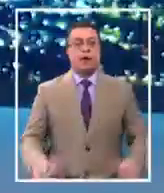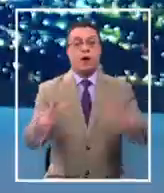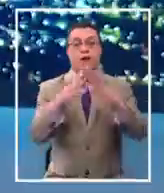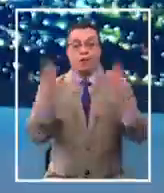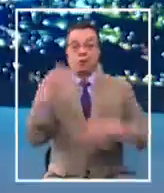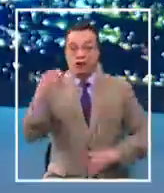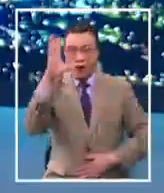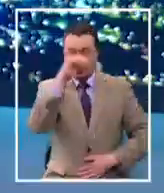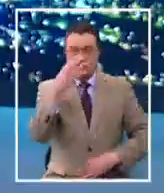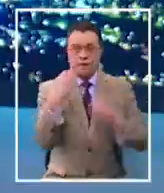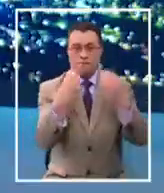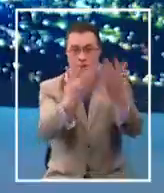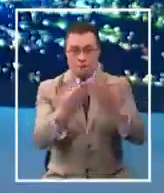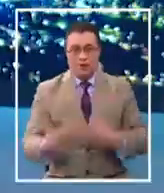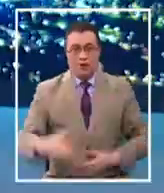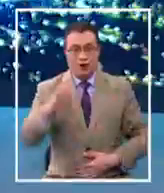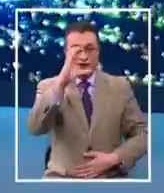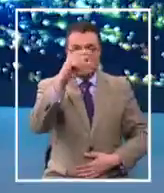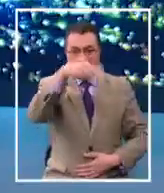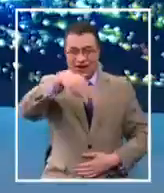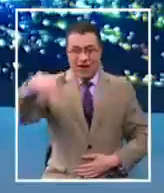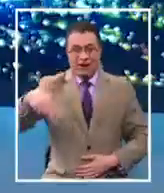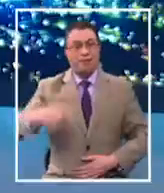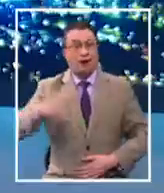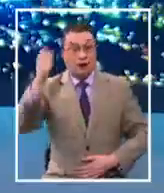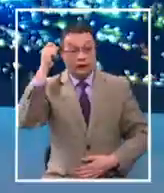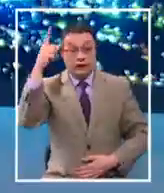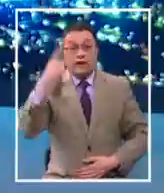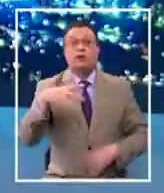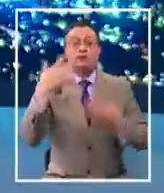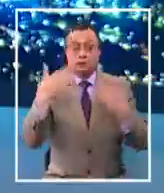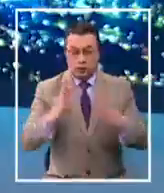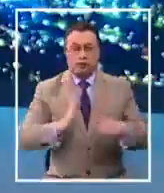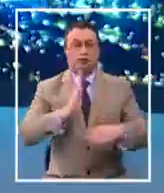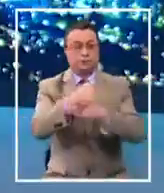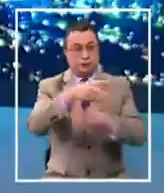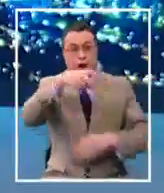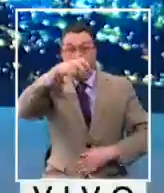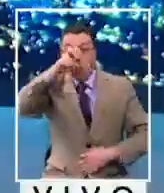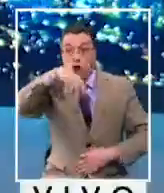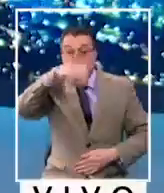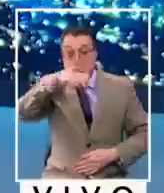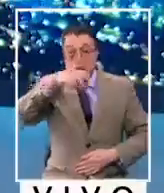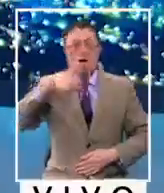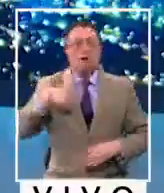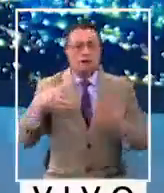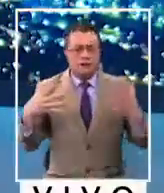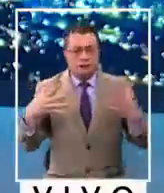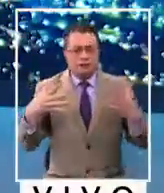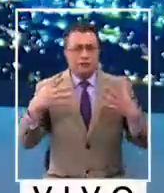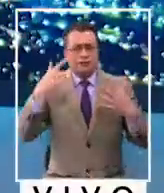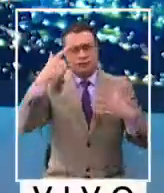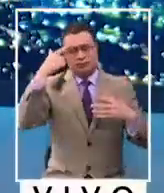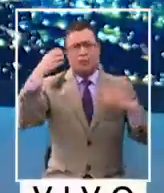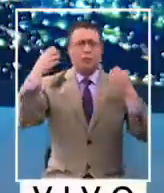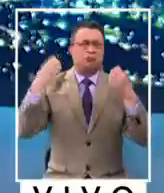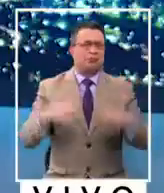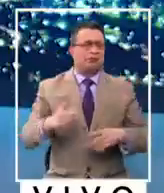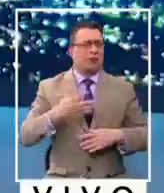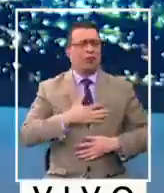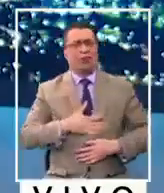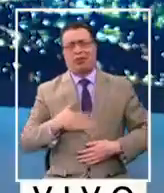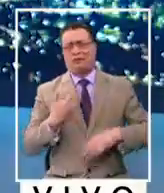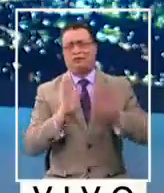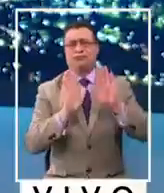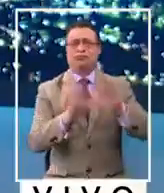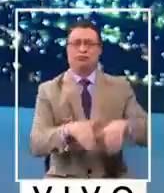Muy buenas noches. Bienvenidos a CNN Prime. Saber que hay que ir a la notaría puede ser suficiente para arruinarle el día a